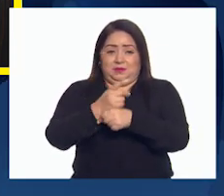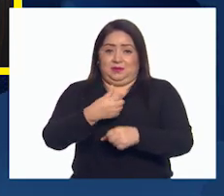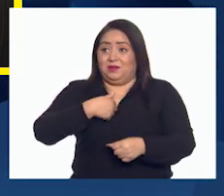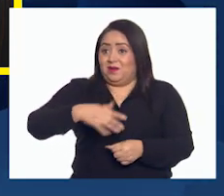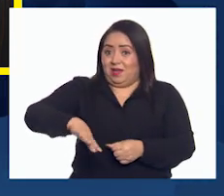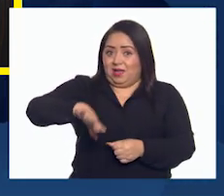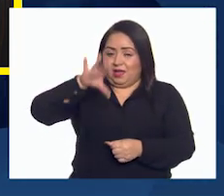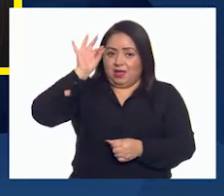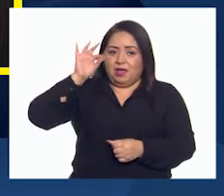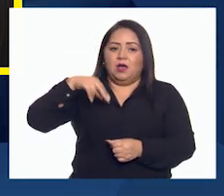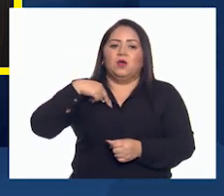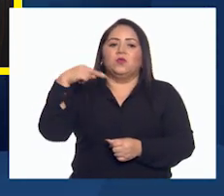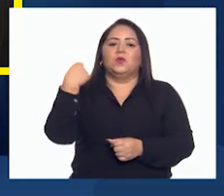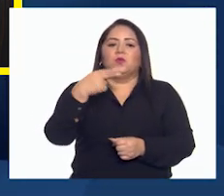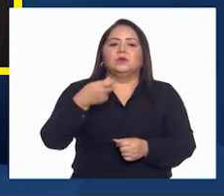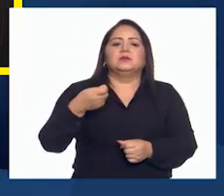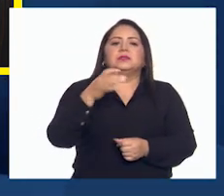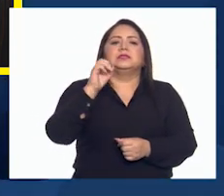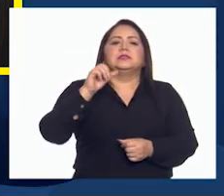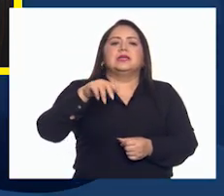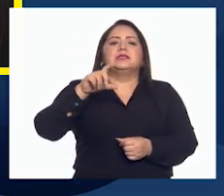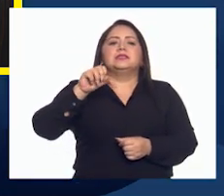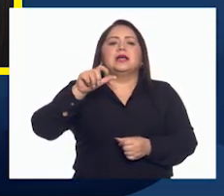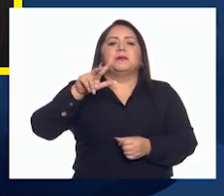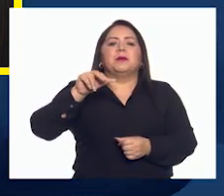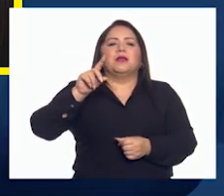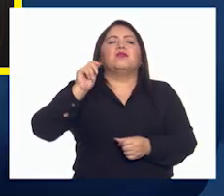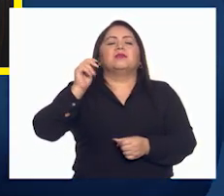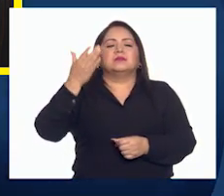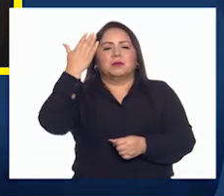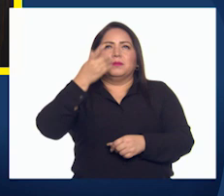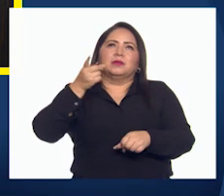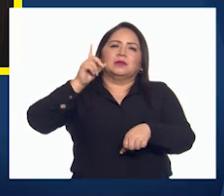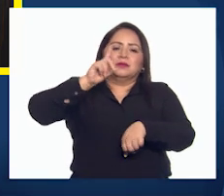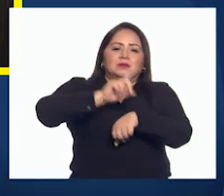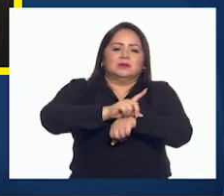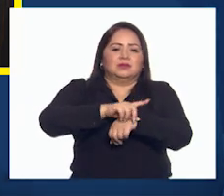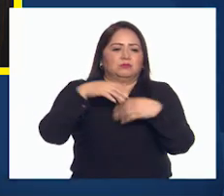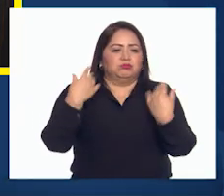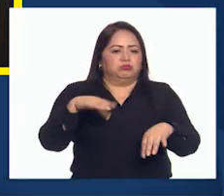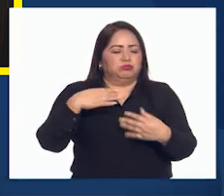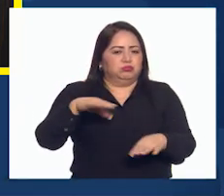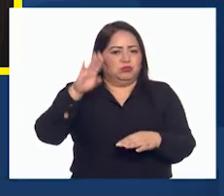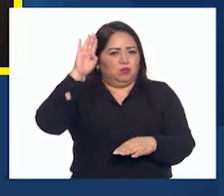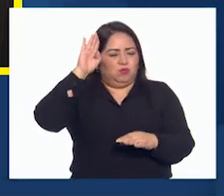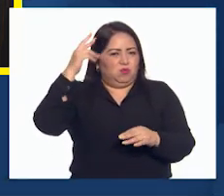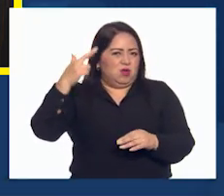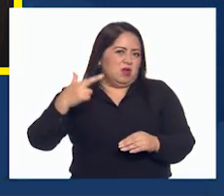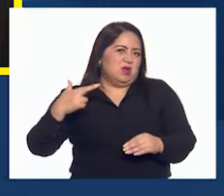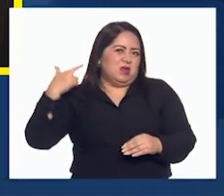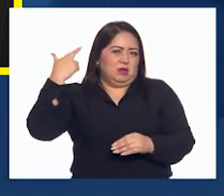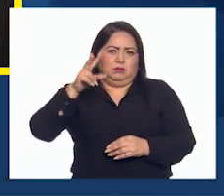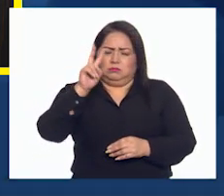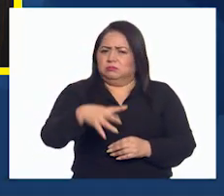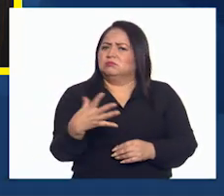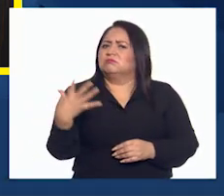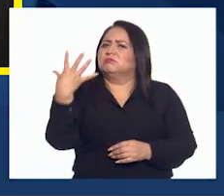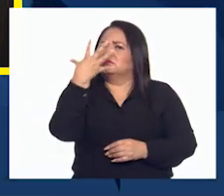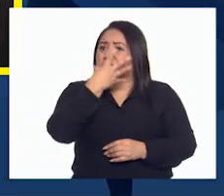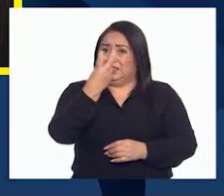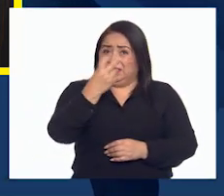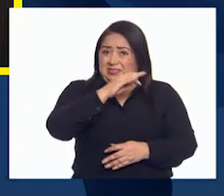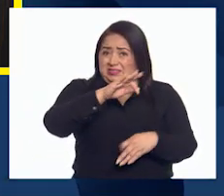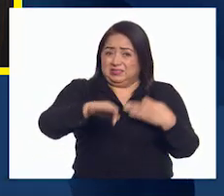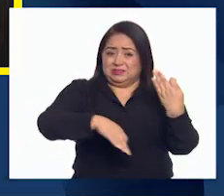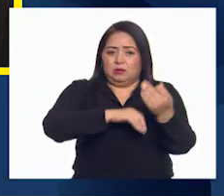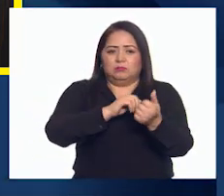hallé, puse nombre San Salvador, en conmemoración de su alta majestad, el cual maravillosamente todo esto